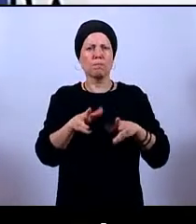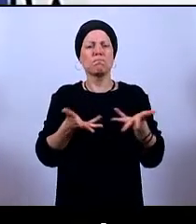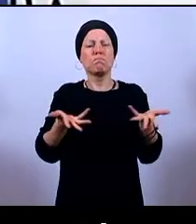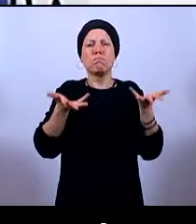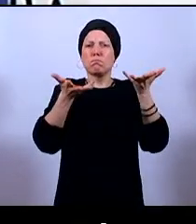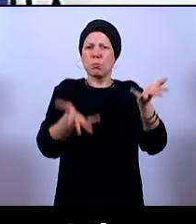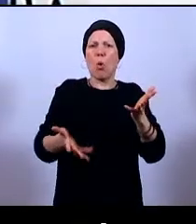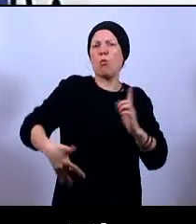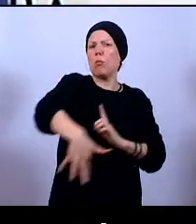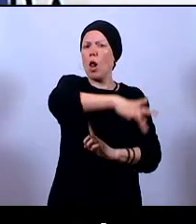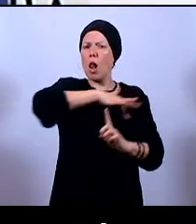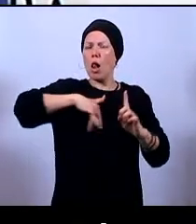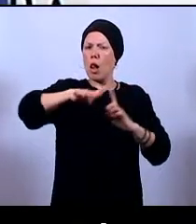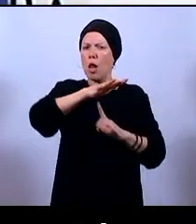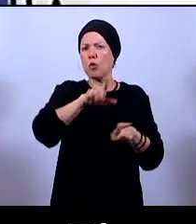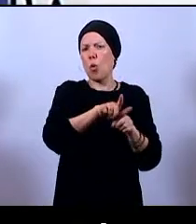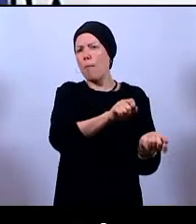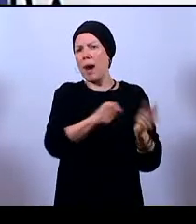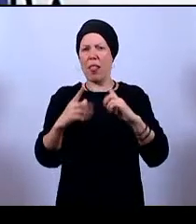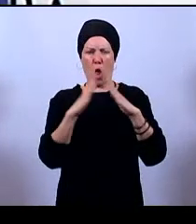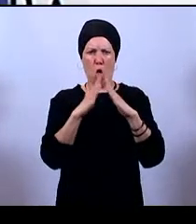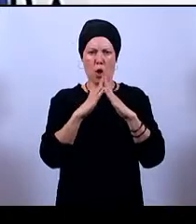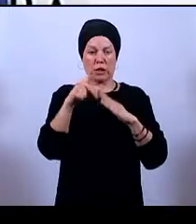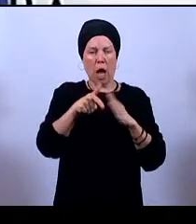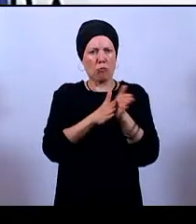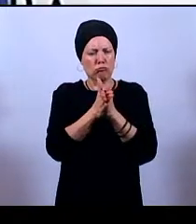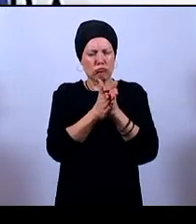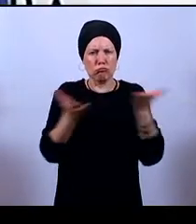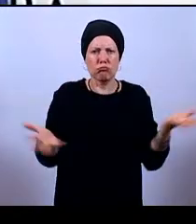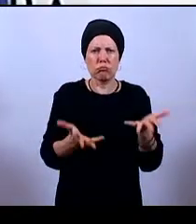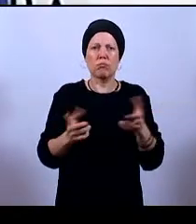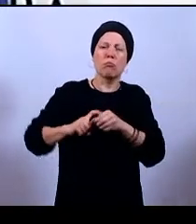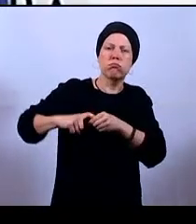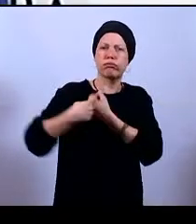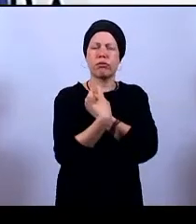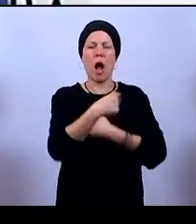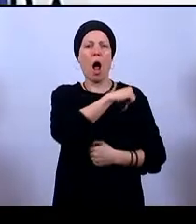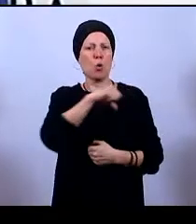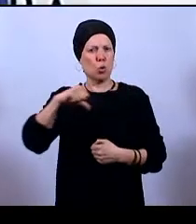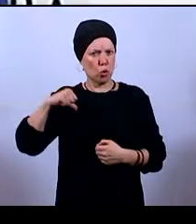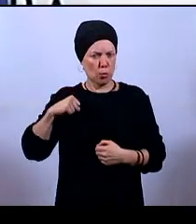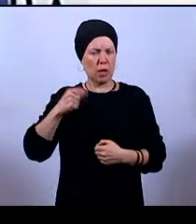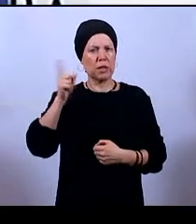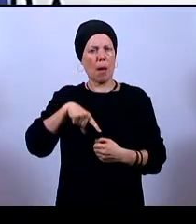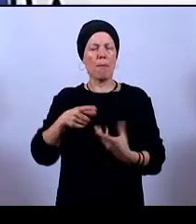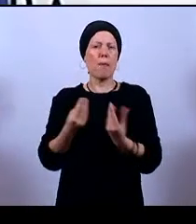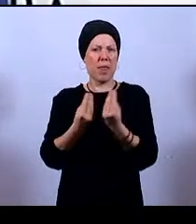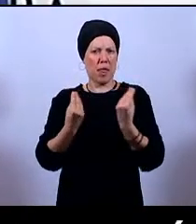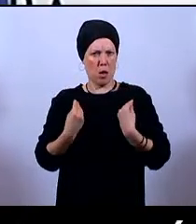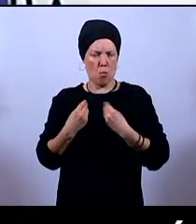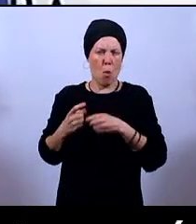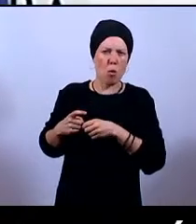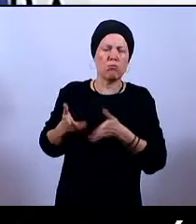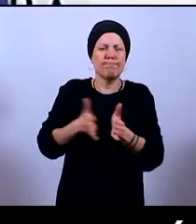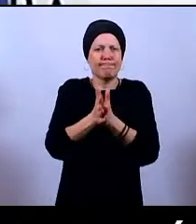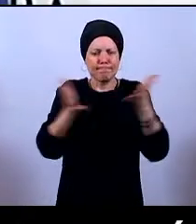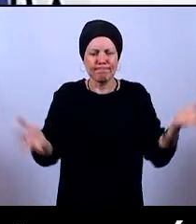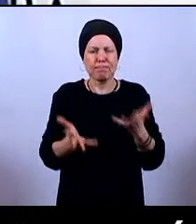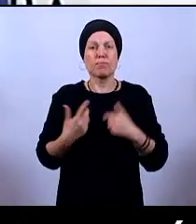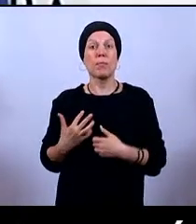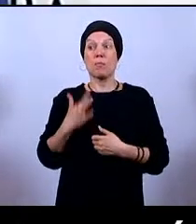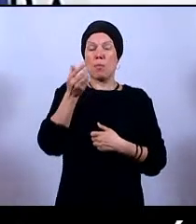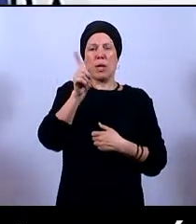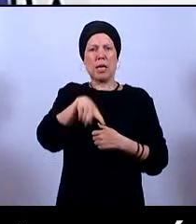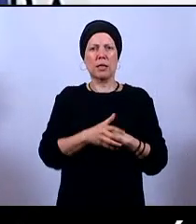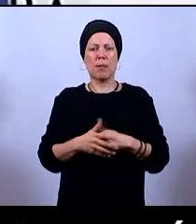entorno acogedor y hogareño, donde se fomente la participación, la autonomía y la vida en comunidad. Además, dispondrá